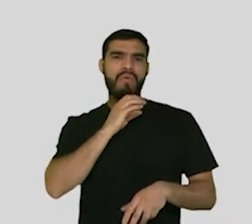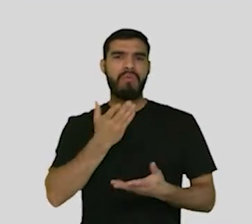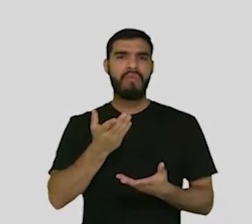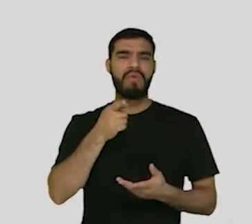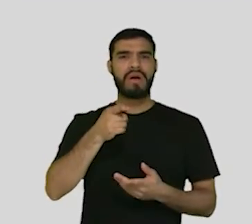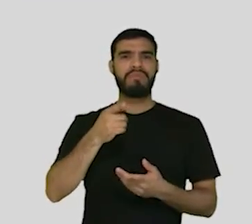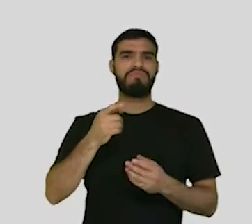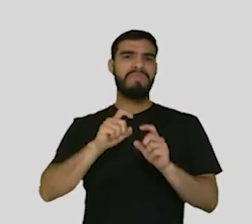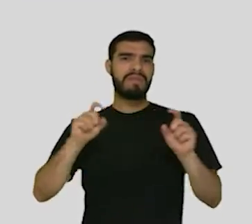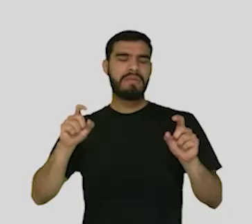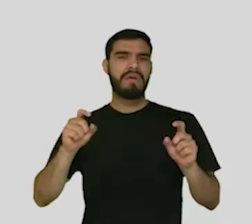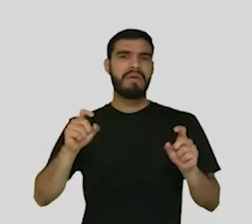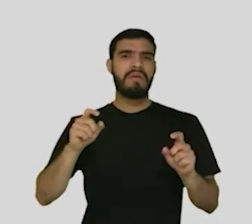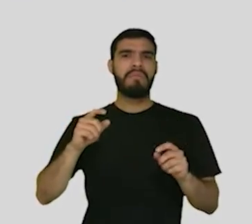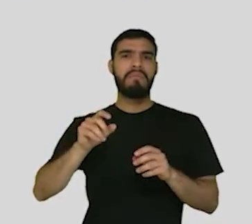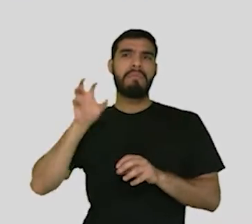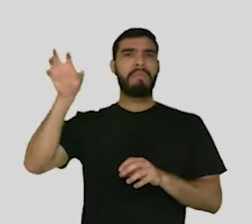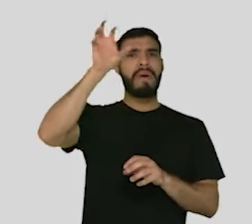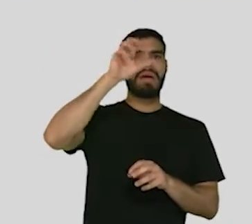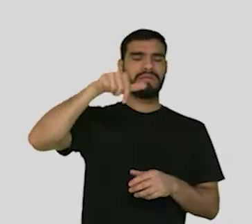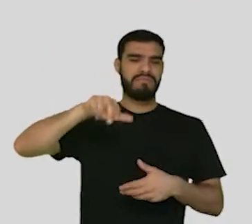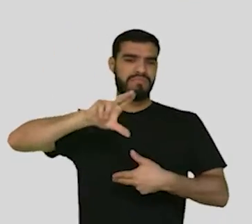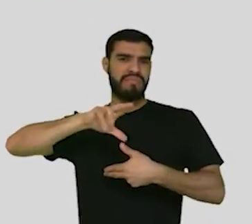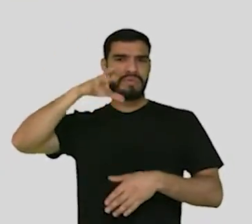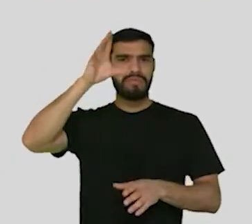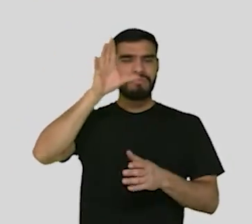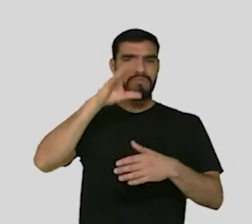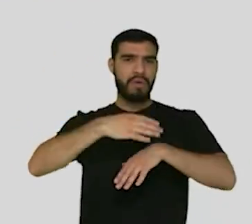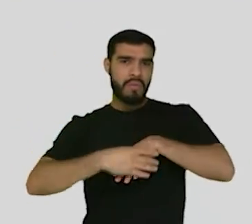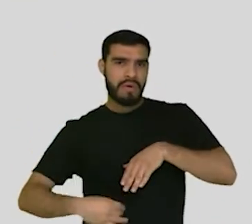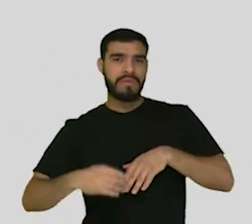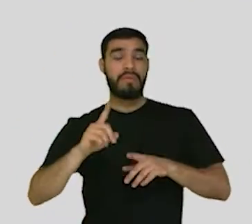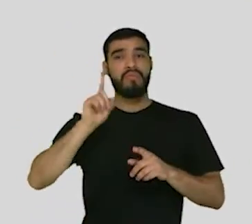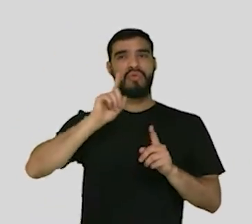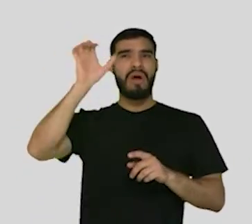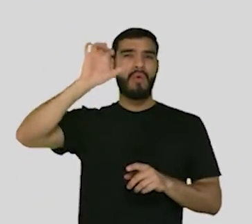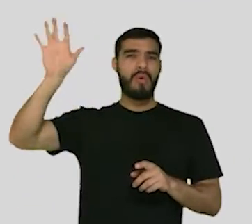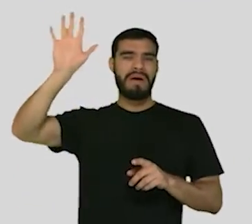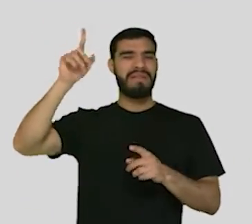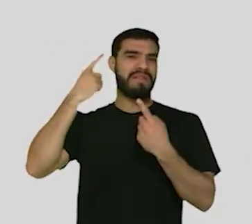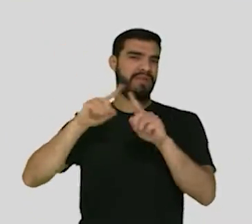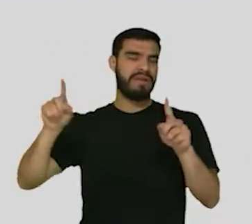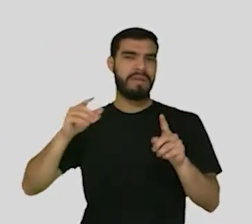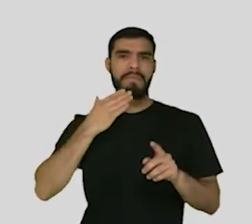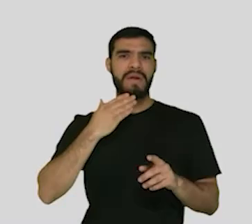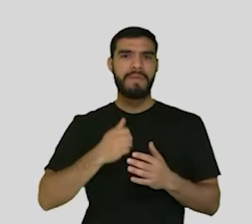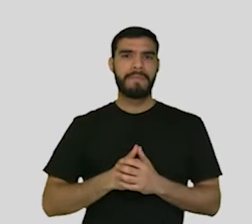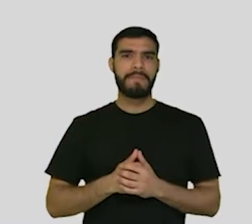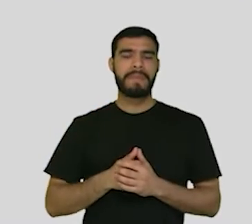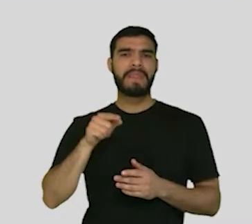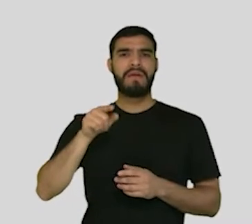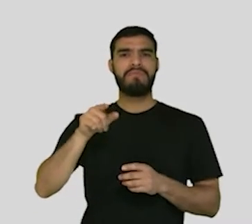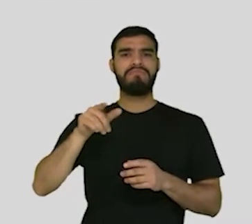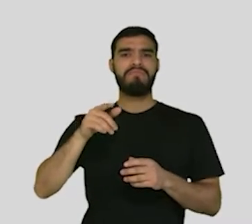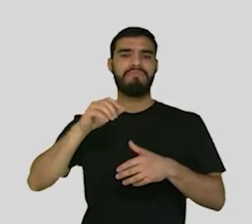ñambo jova que bojina amboete también. Da ya jamo, hay amo Europa, goto España, goto. Coa peñan de ereta yerere, va a esa